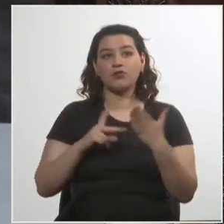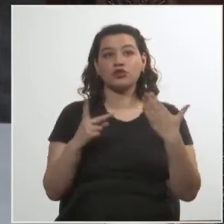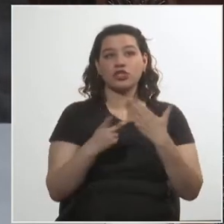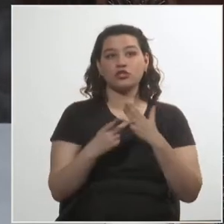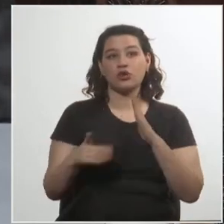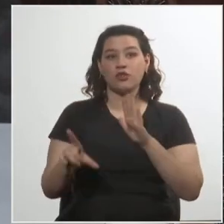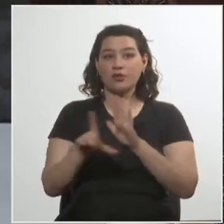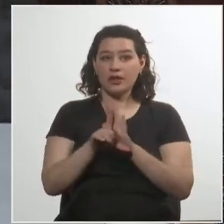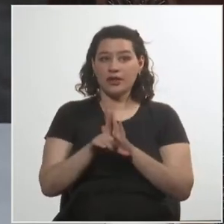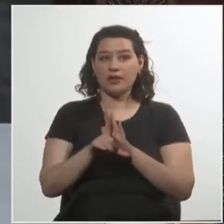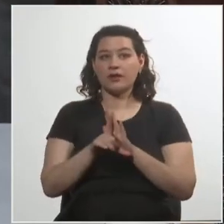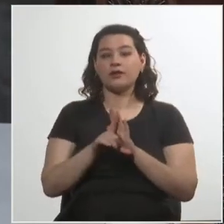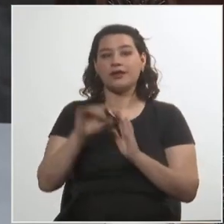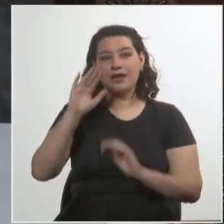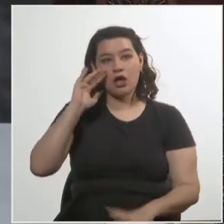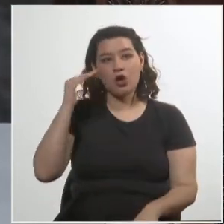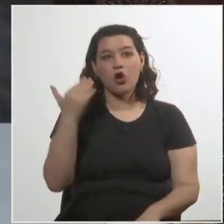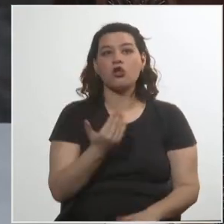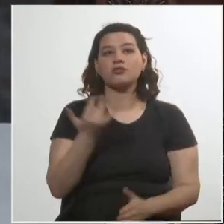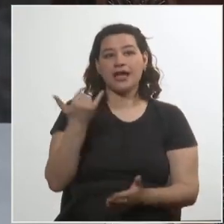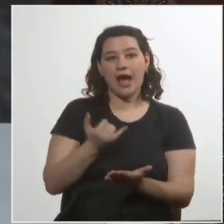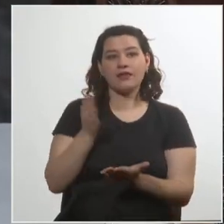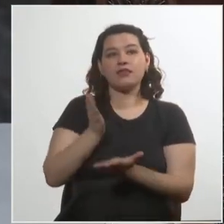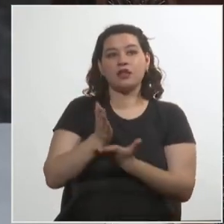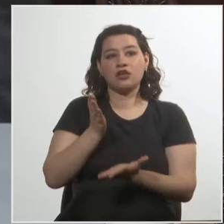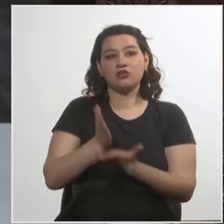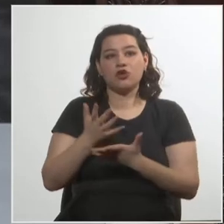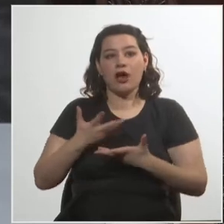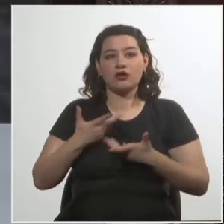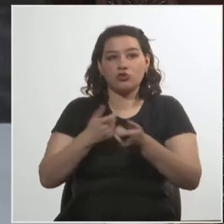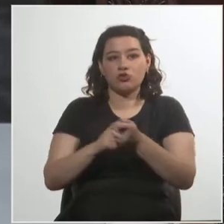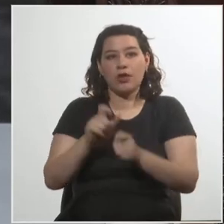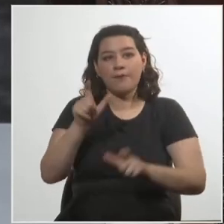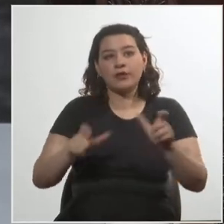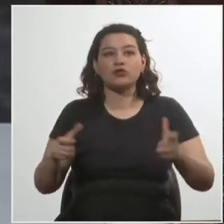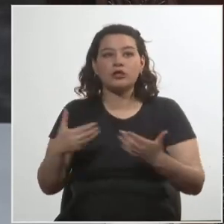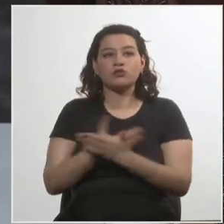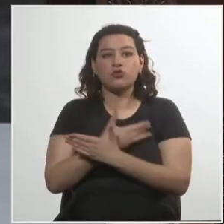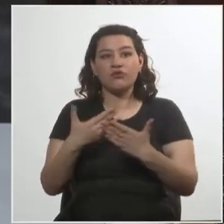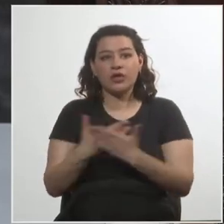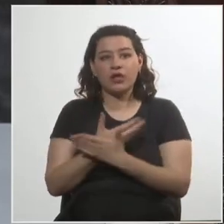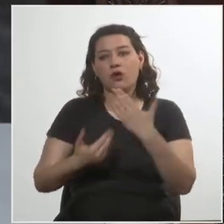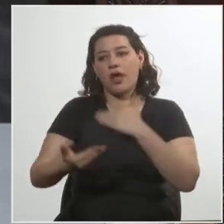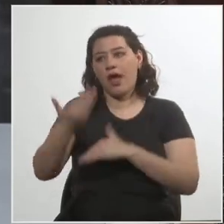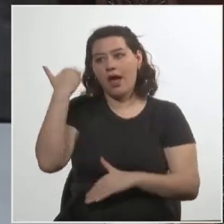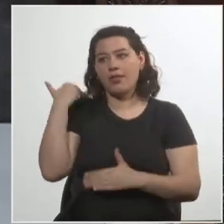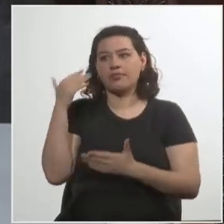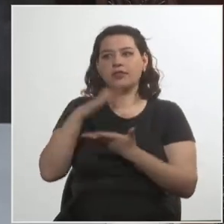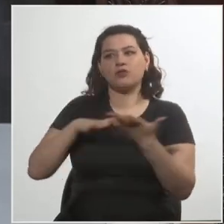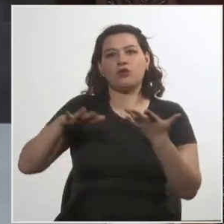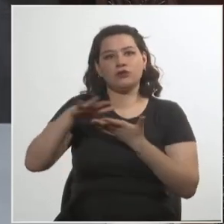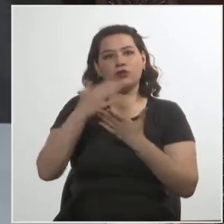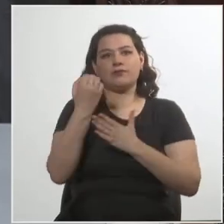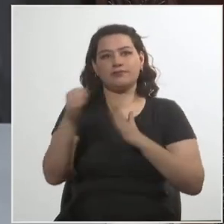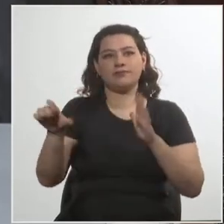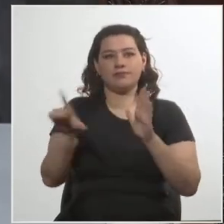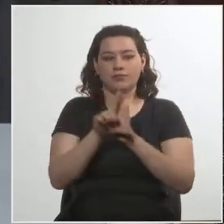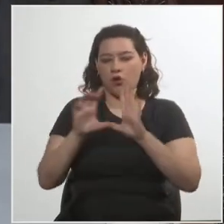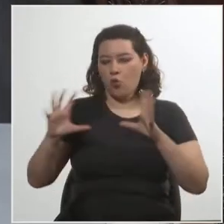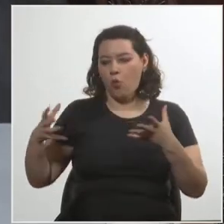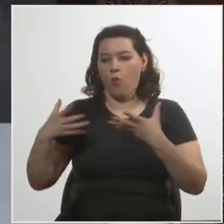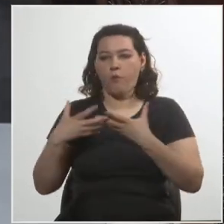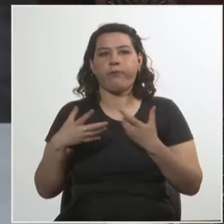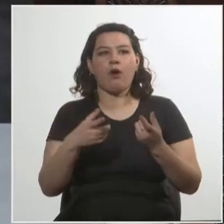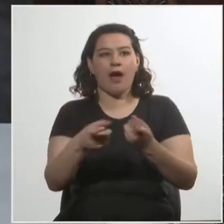de ley por el que se reconoce el derecho a reparación de las víctimas de hechos ilícitos cometidos por integrantes de